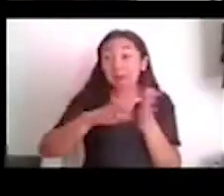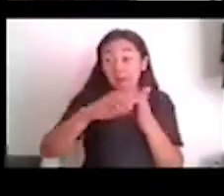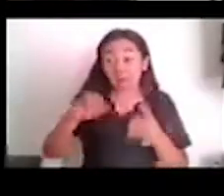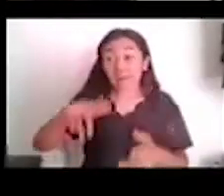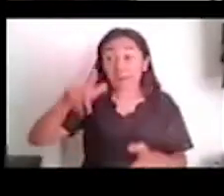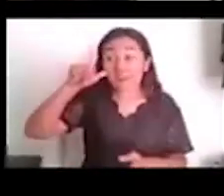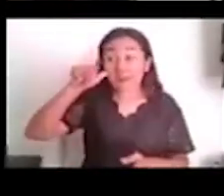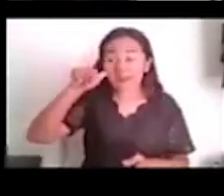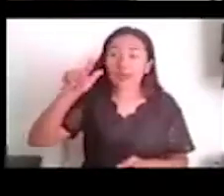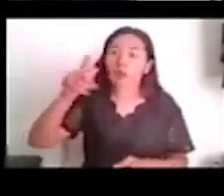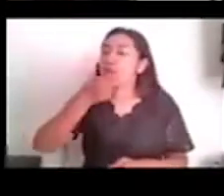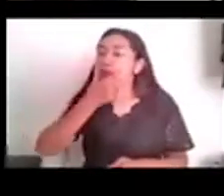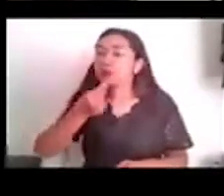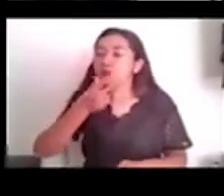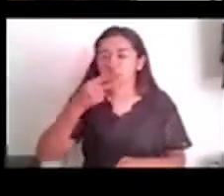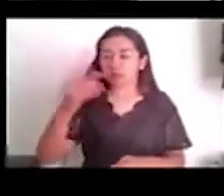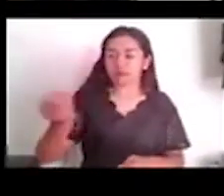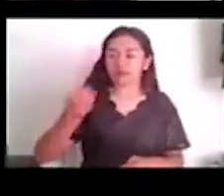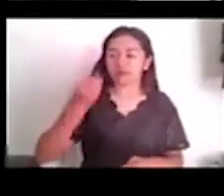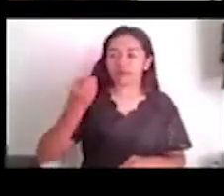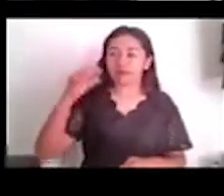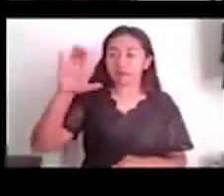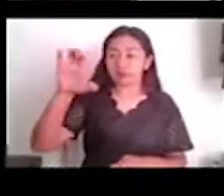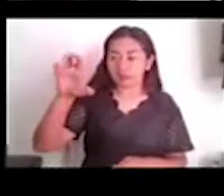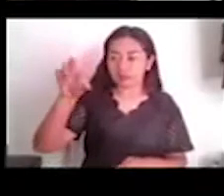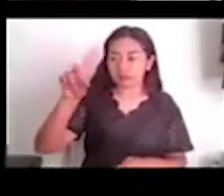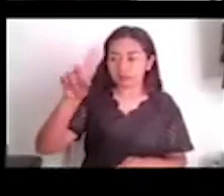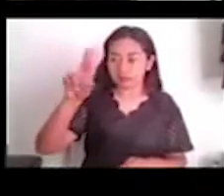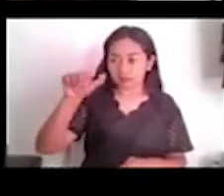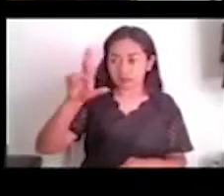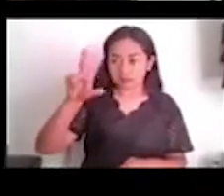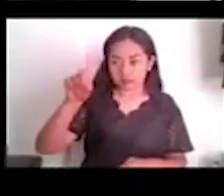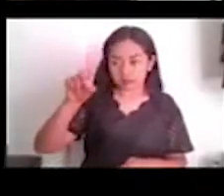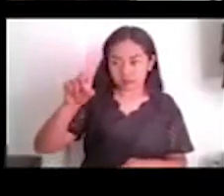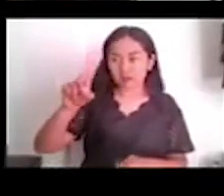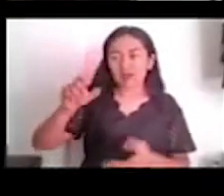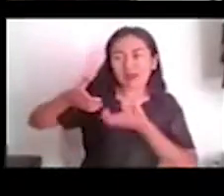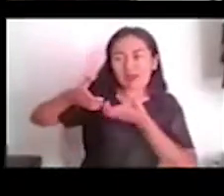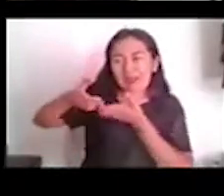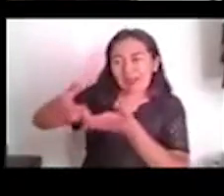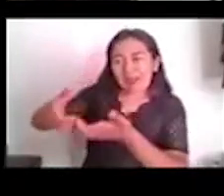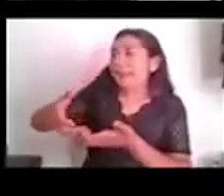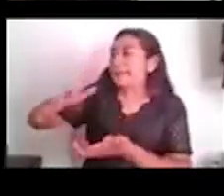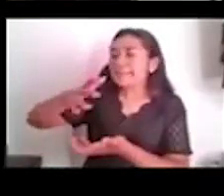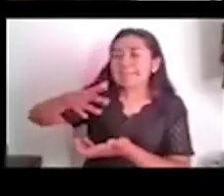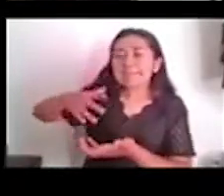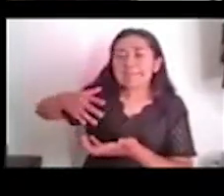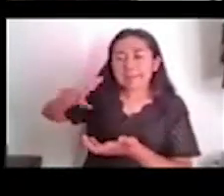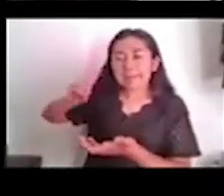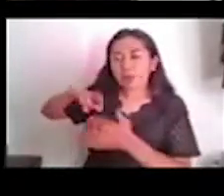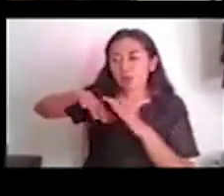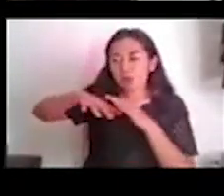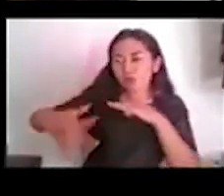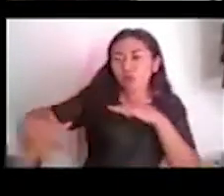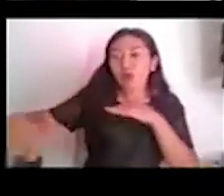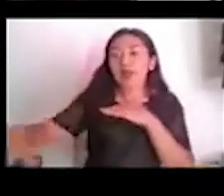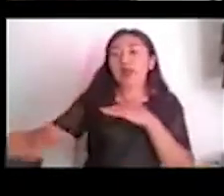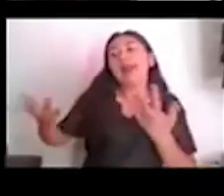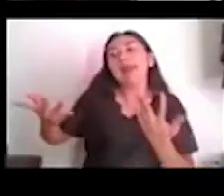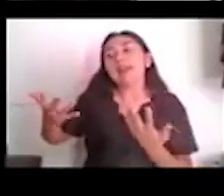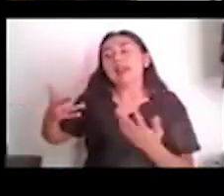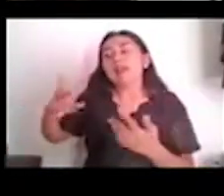Eduardo Merlo con todo este tema del Valle de Puebla, Tlaxcala. Entonces, me parece que es fundamental poder entender